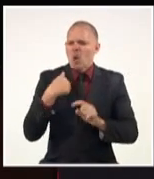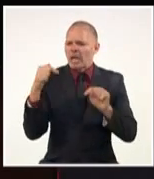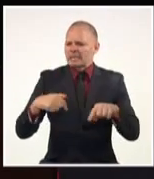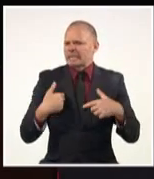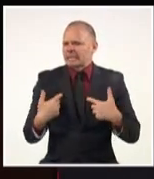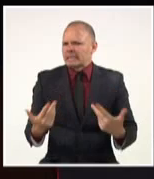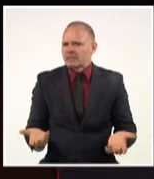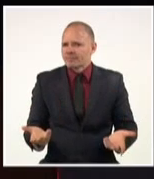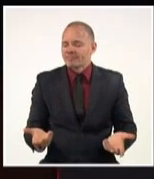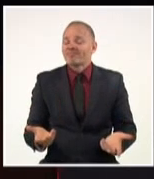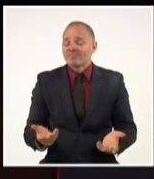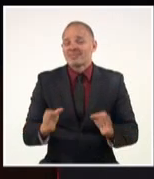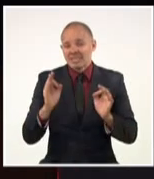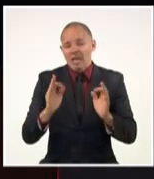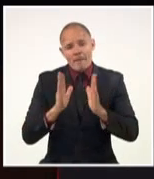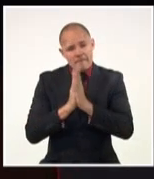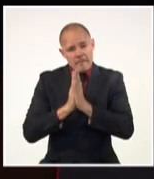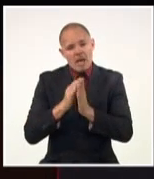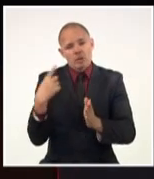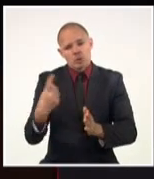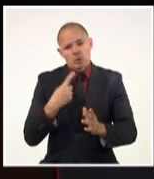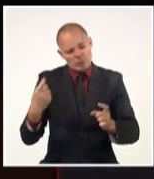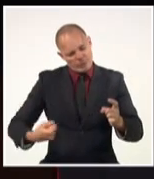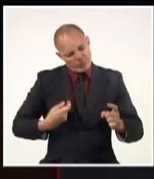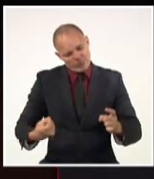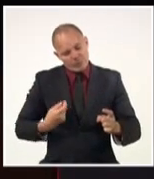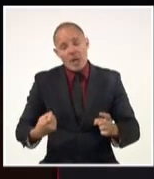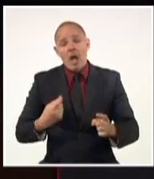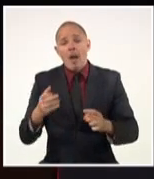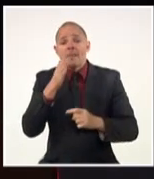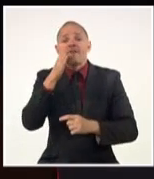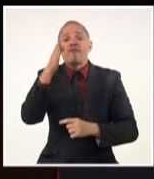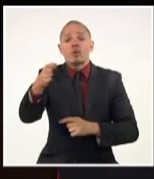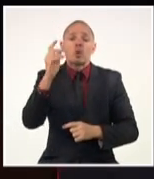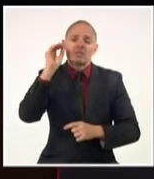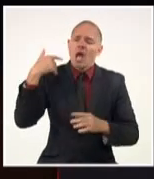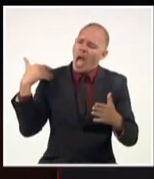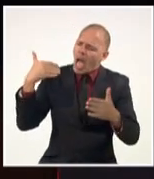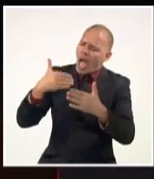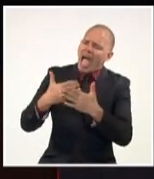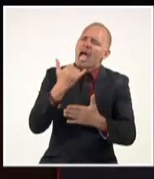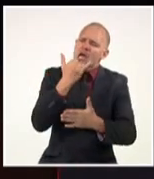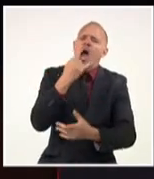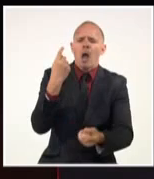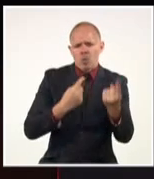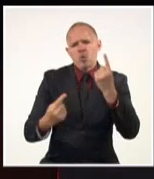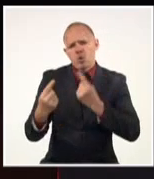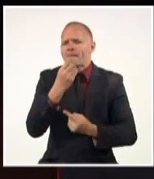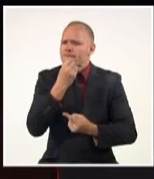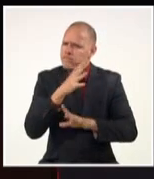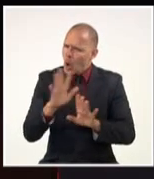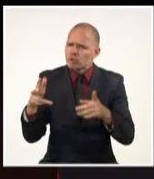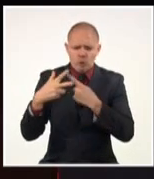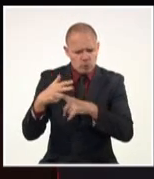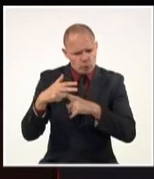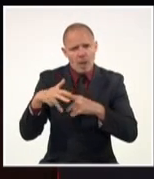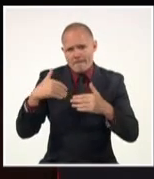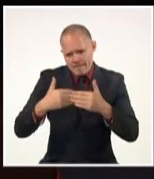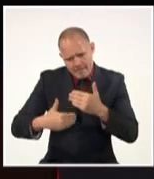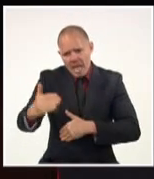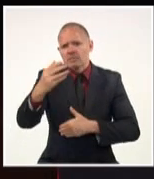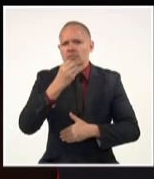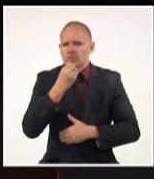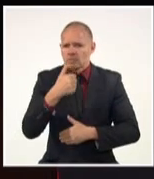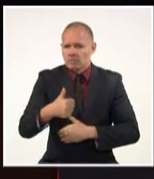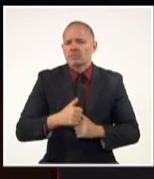la dignidad del futuro, evitando el error y empeñados en el acierto, con todas las armas de la inteligencia